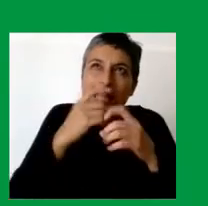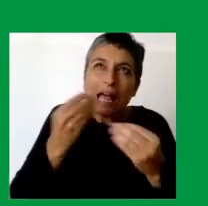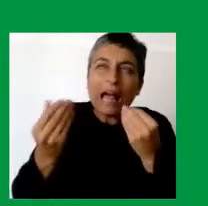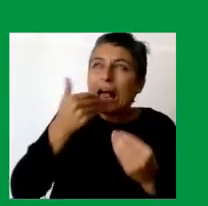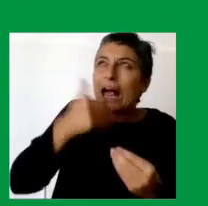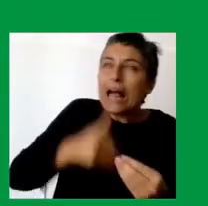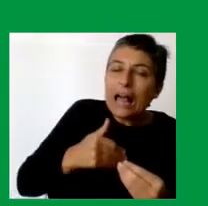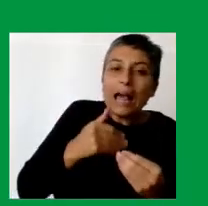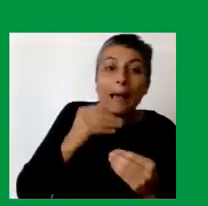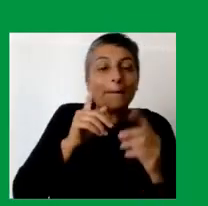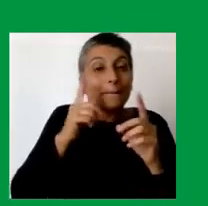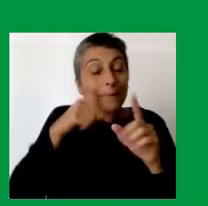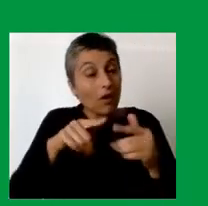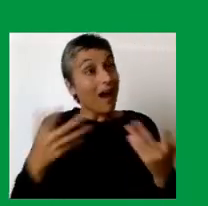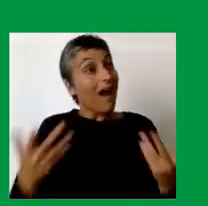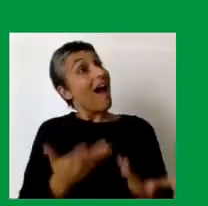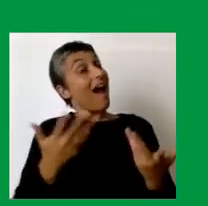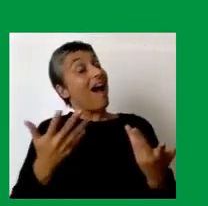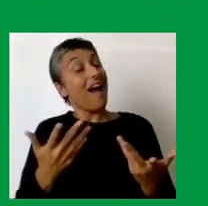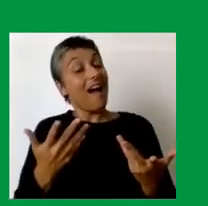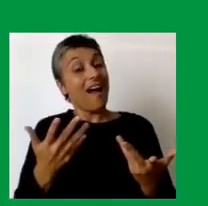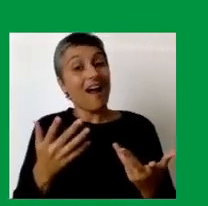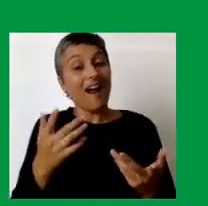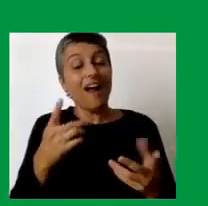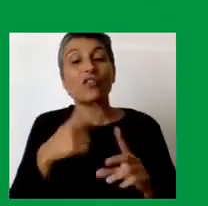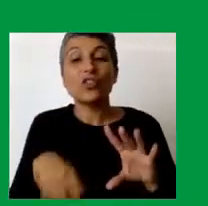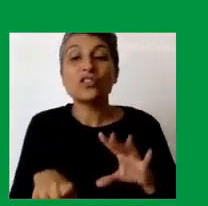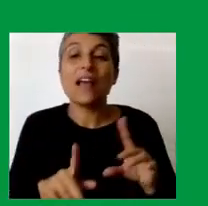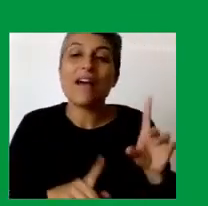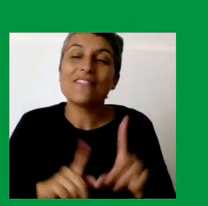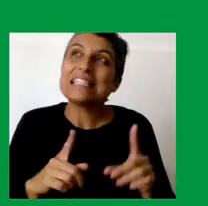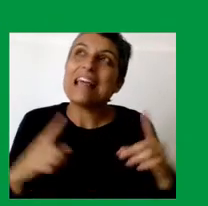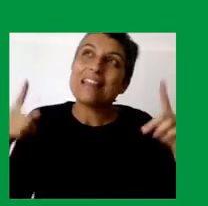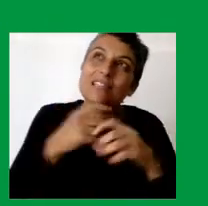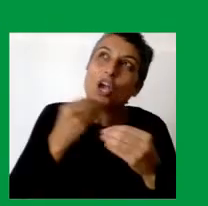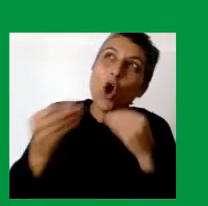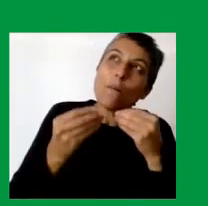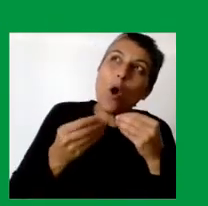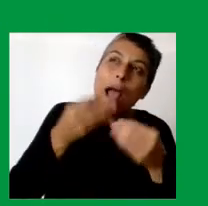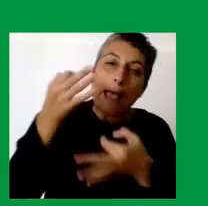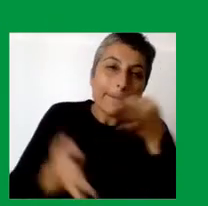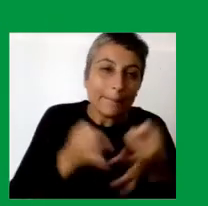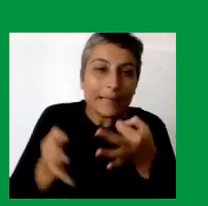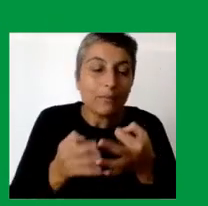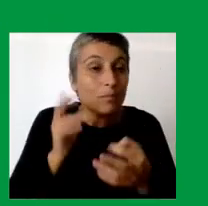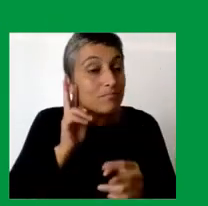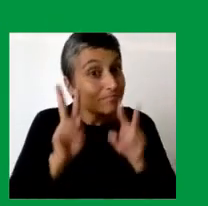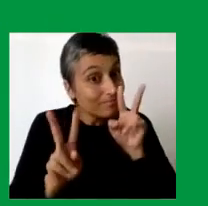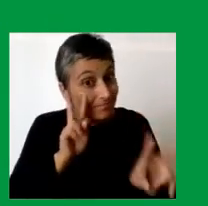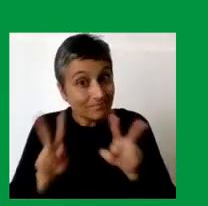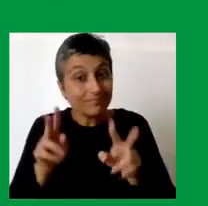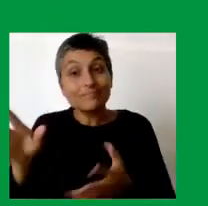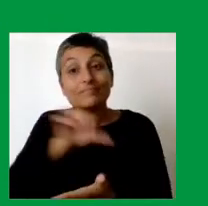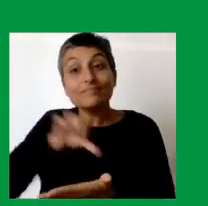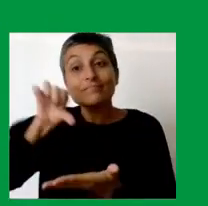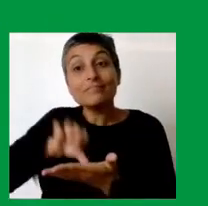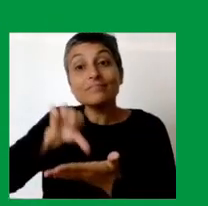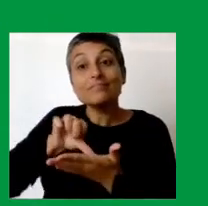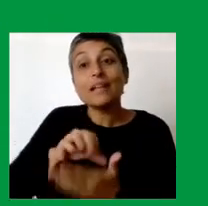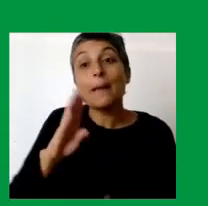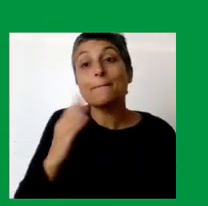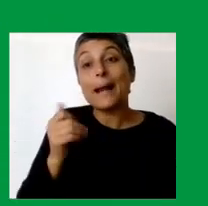chicas, nuestros chicos entiendan, o porque, bueno, nos es difícil explicar. Fíjense, esta es una ciudad que se llama Palmanova en